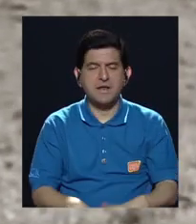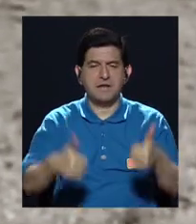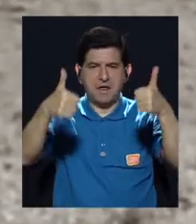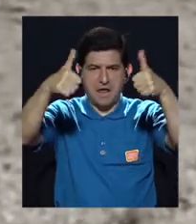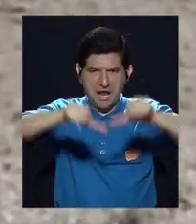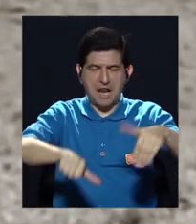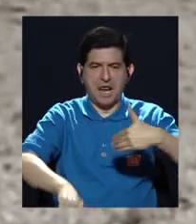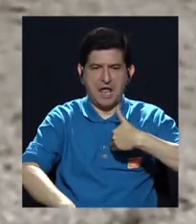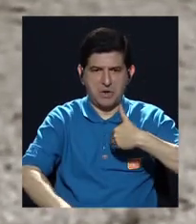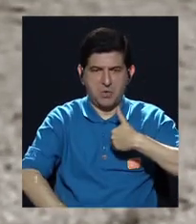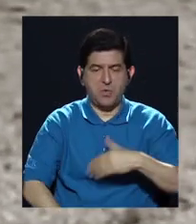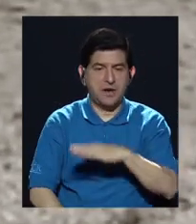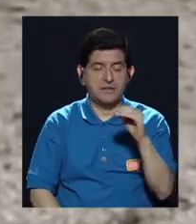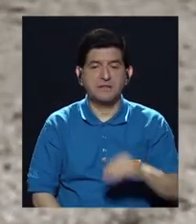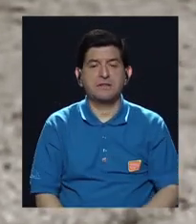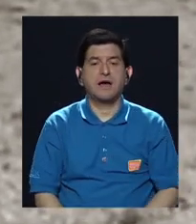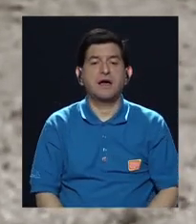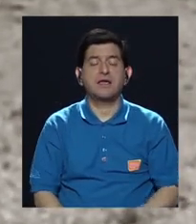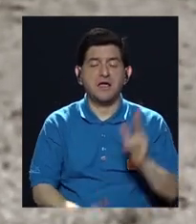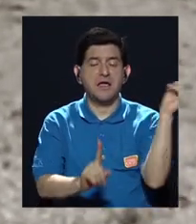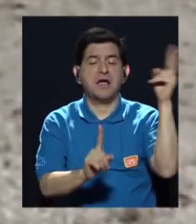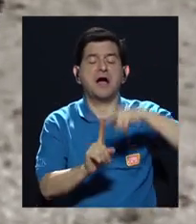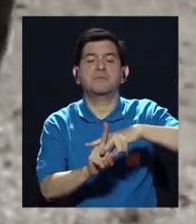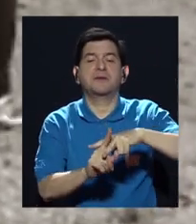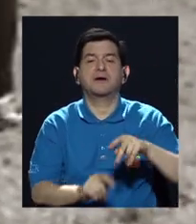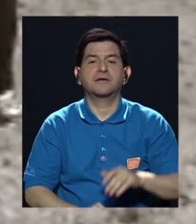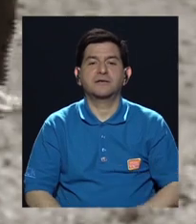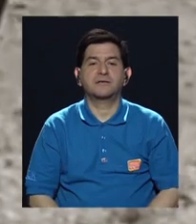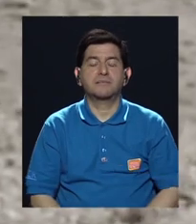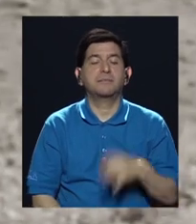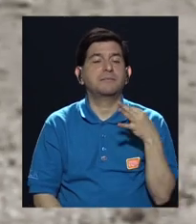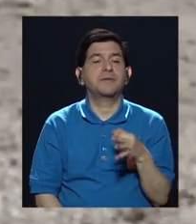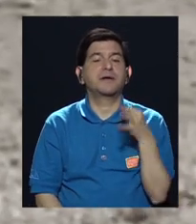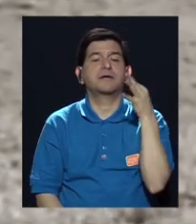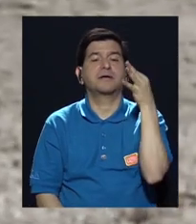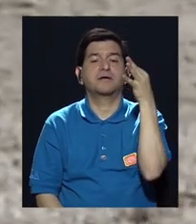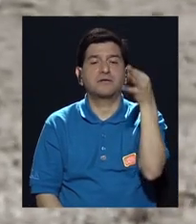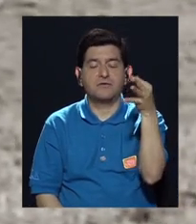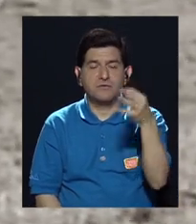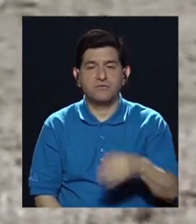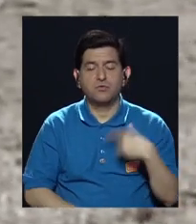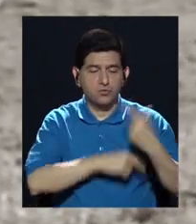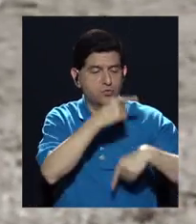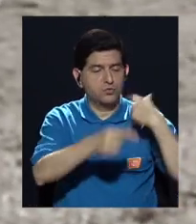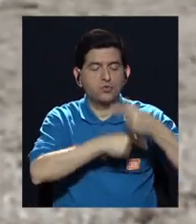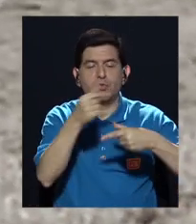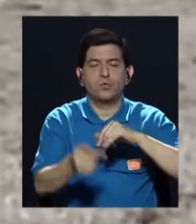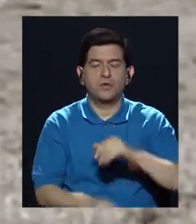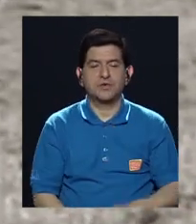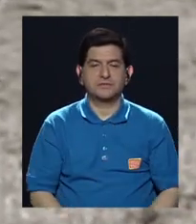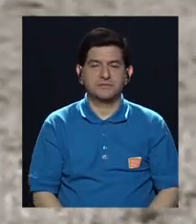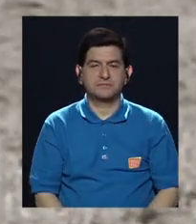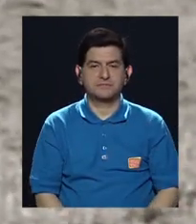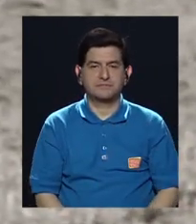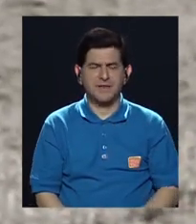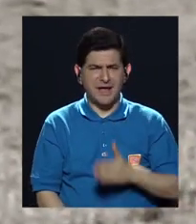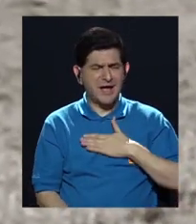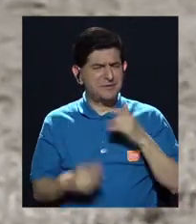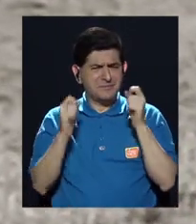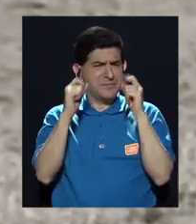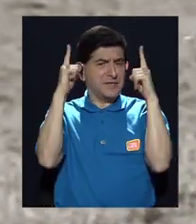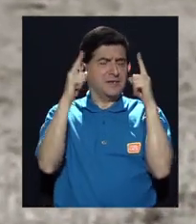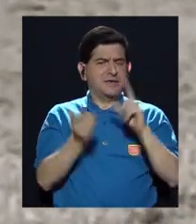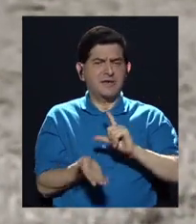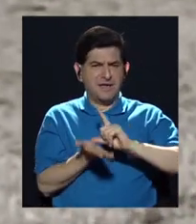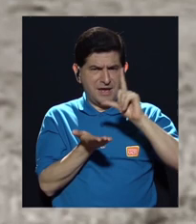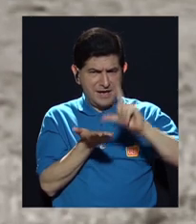este compromiso que tenemos y lo vamos a poner en práctica para la futuras generaciones de San José. ¿Sabe qué me impresiona